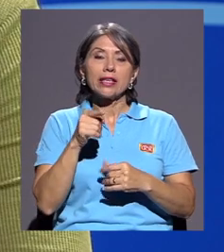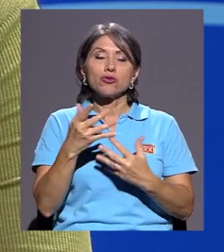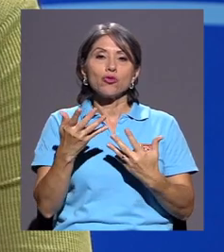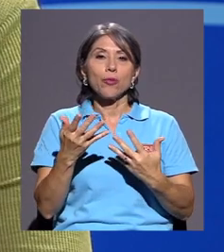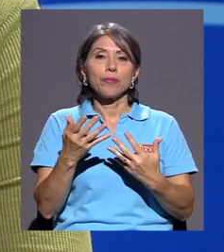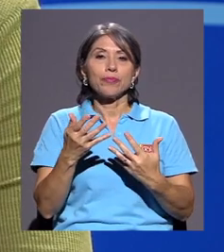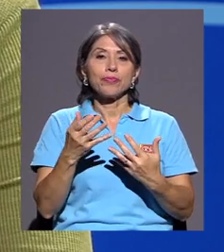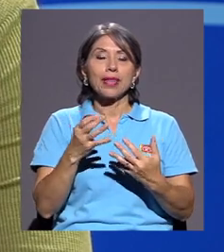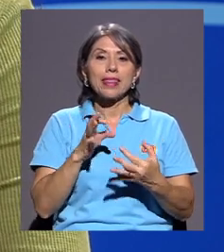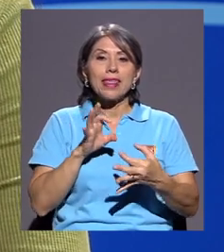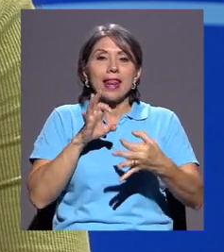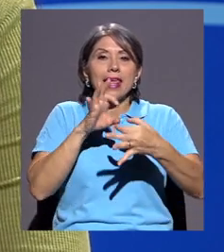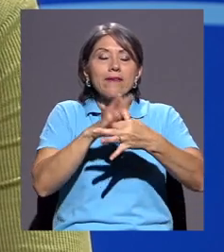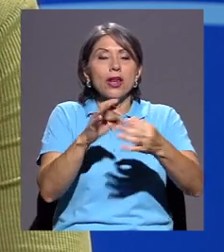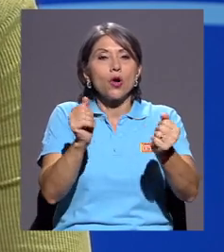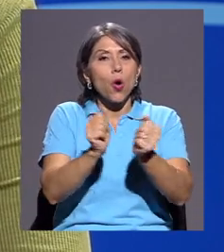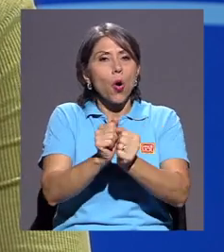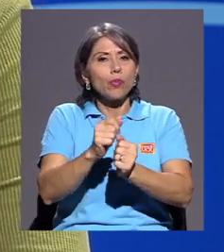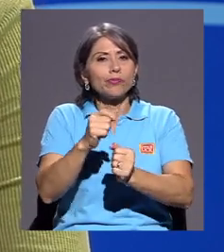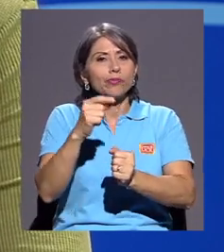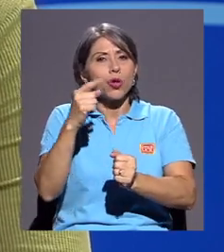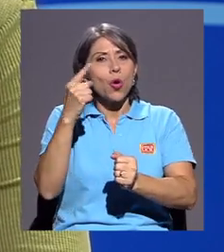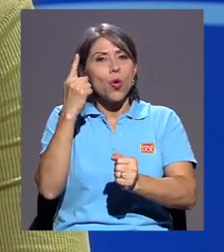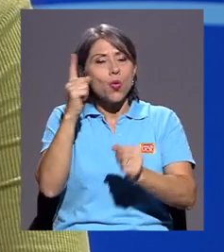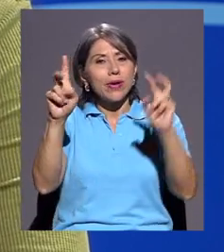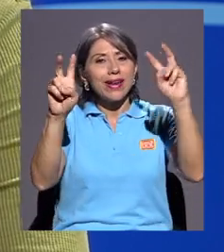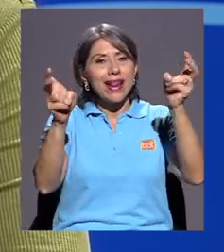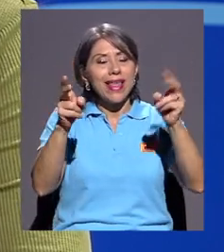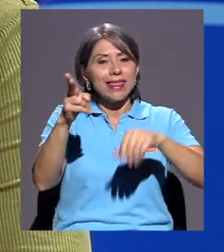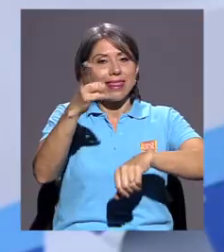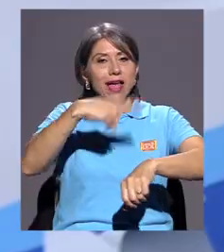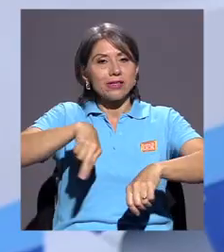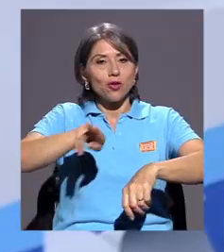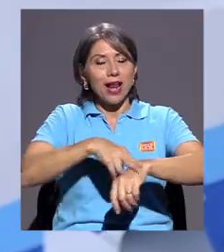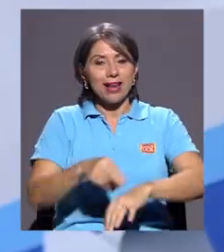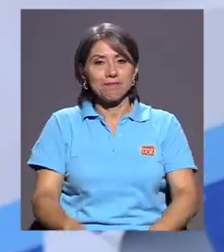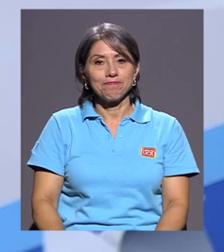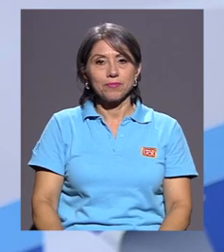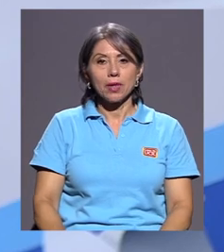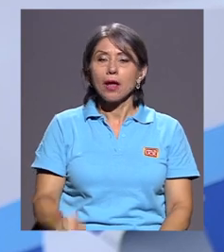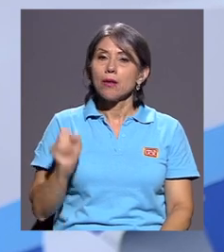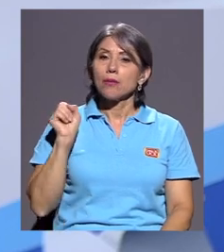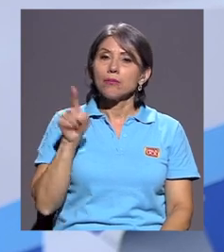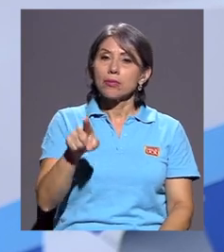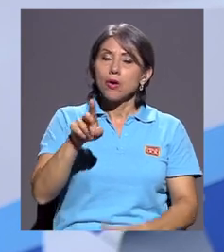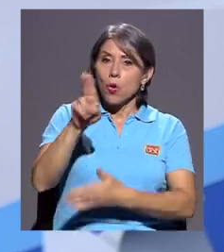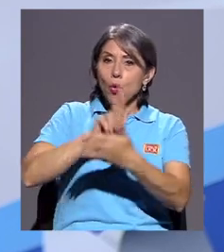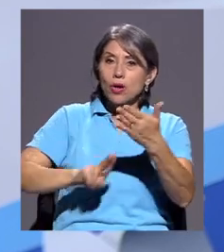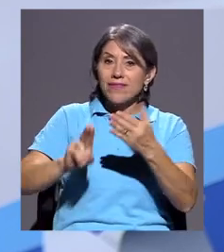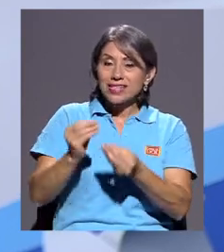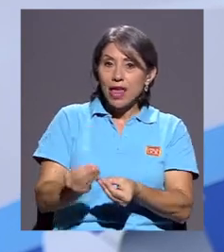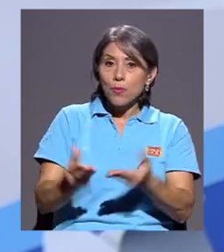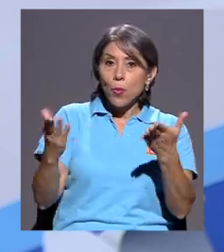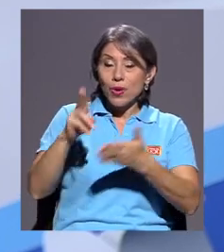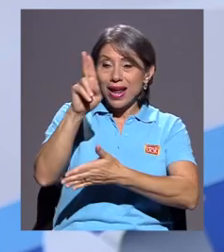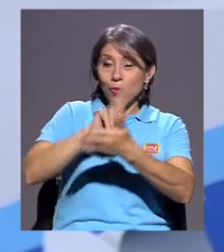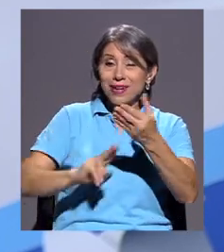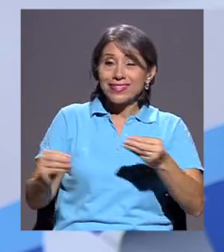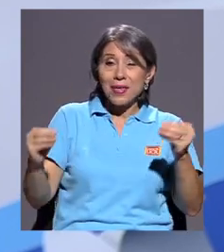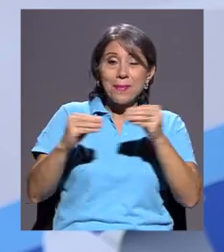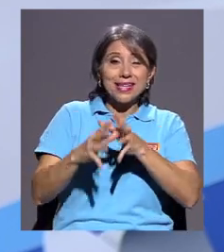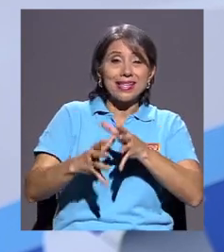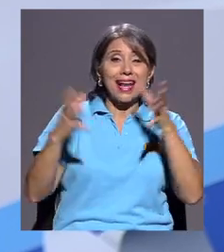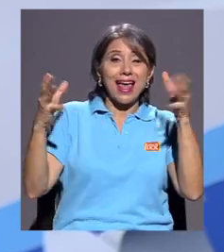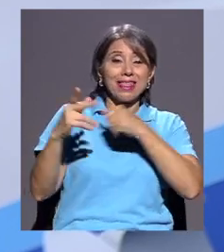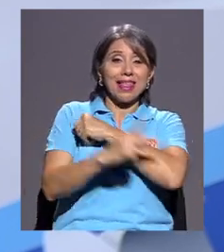una proyección, ¿verdad?, nacional. ¿Cumple la universidad pública, la universidad más grande del